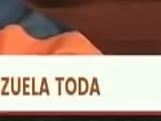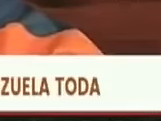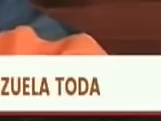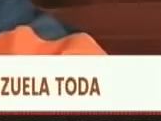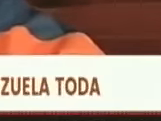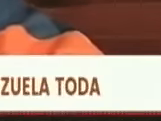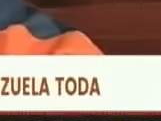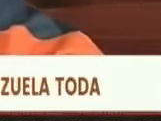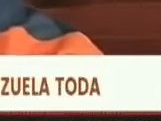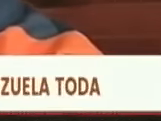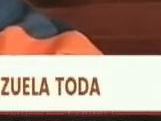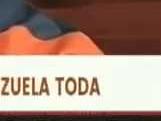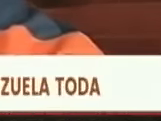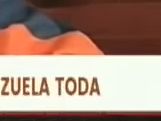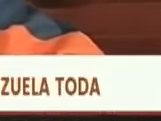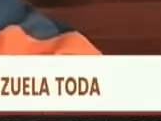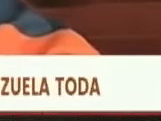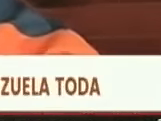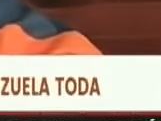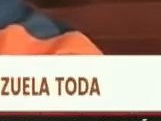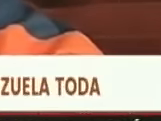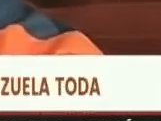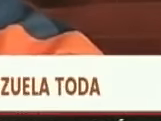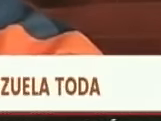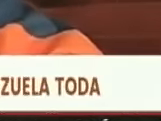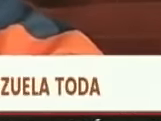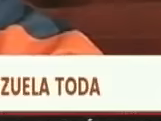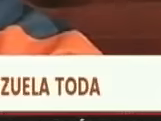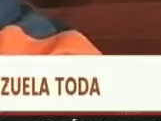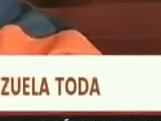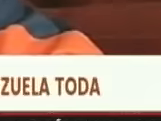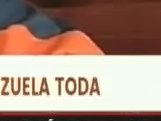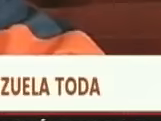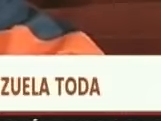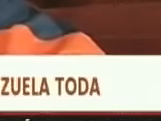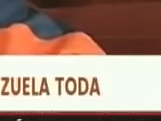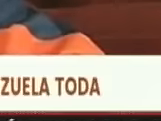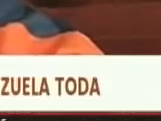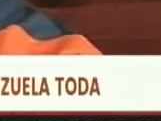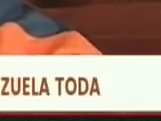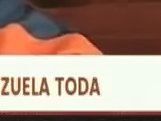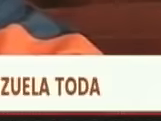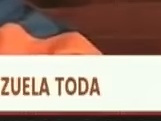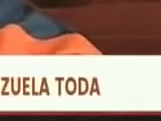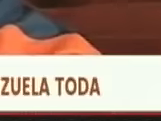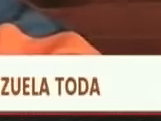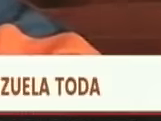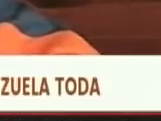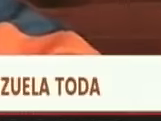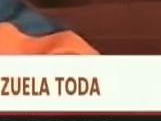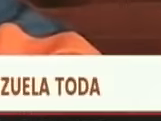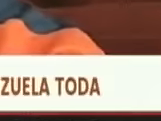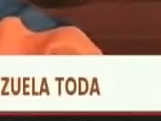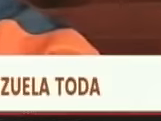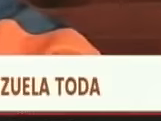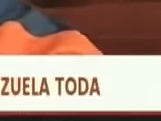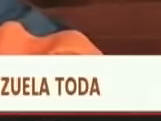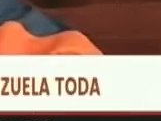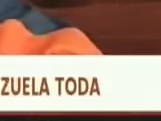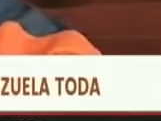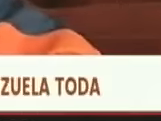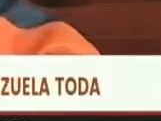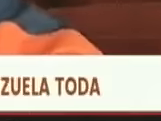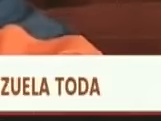político territorial con los 24 estados las 25 regiones de nuestro país incluyendo el distrito capital pero cómo en en lo concreto por